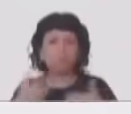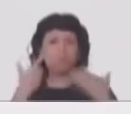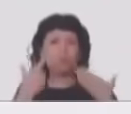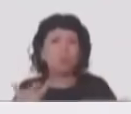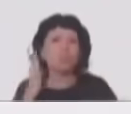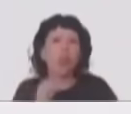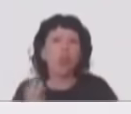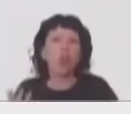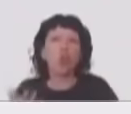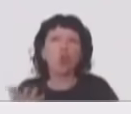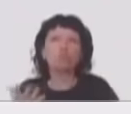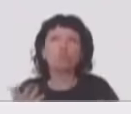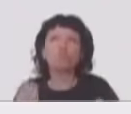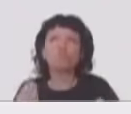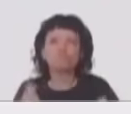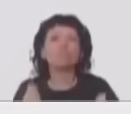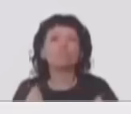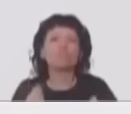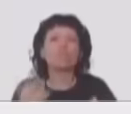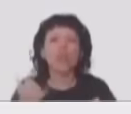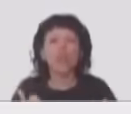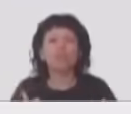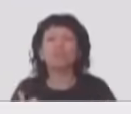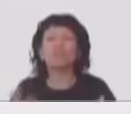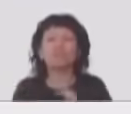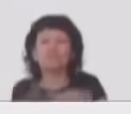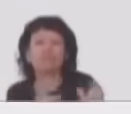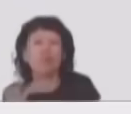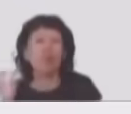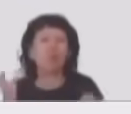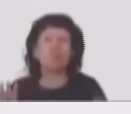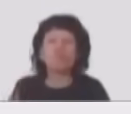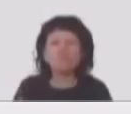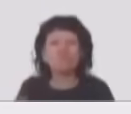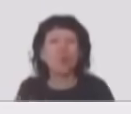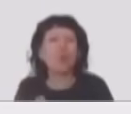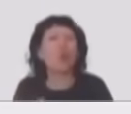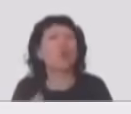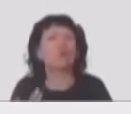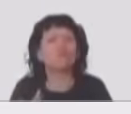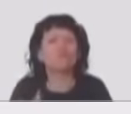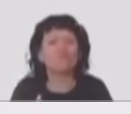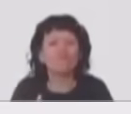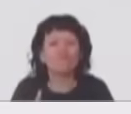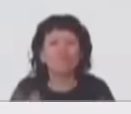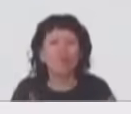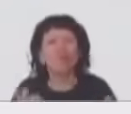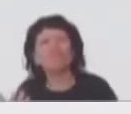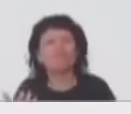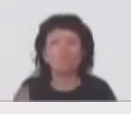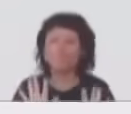tanta discusión o desvaloración. La Argentina tiene un sistema democrático